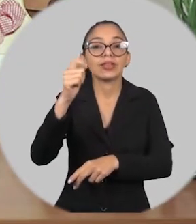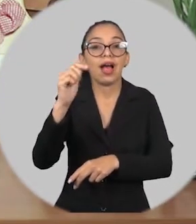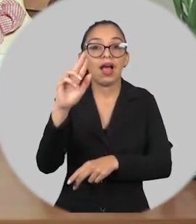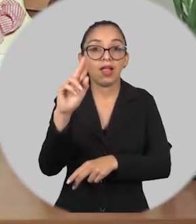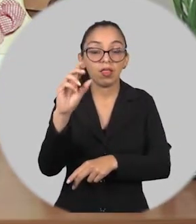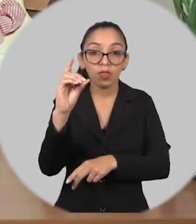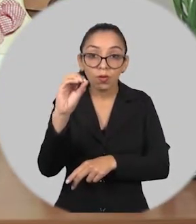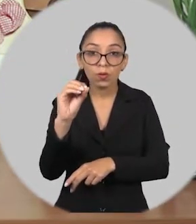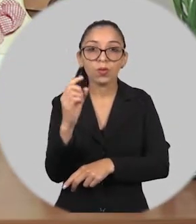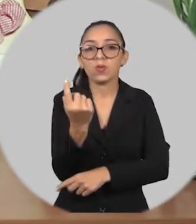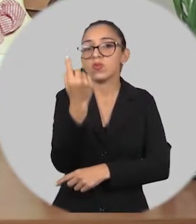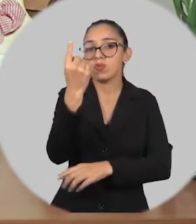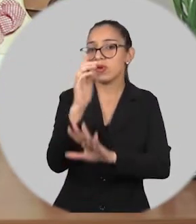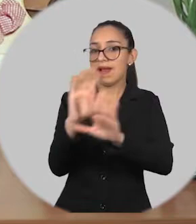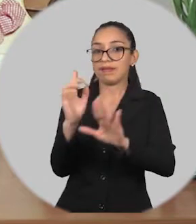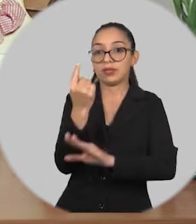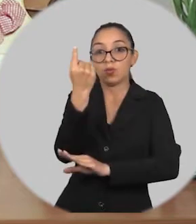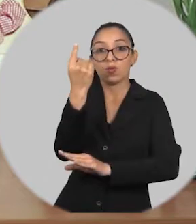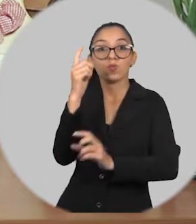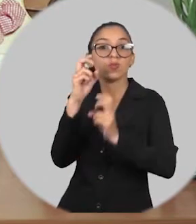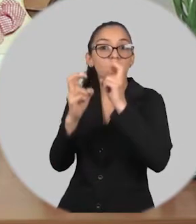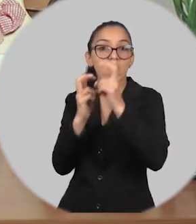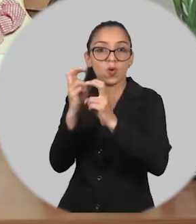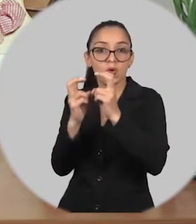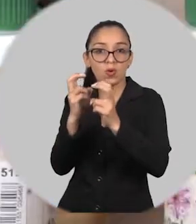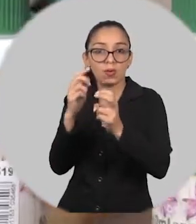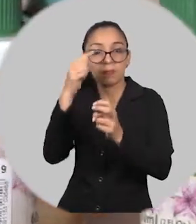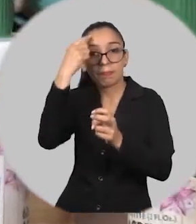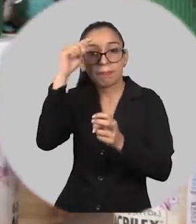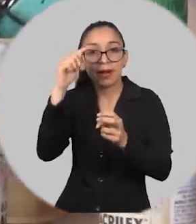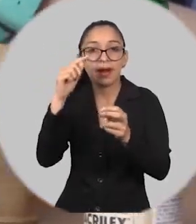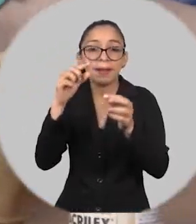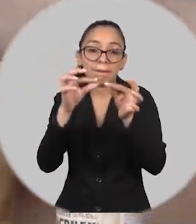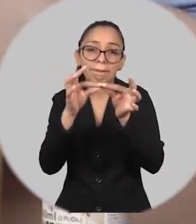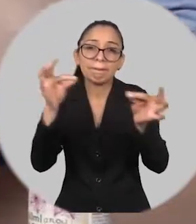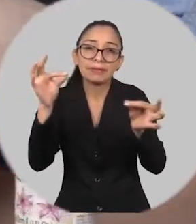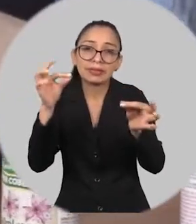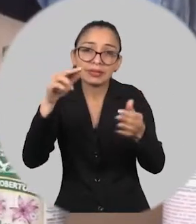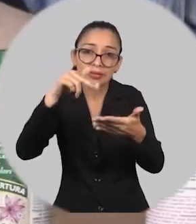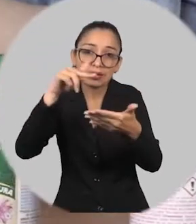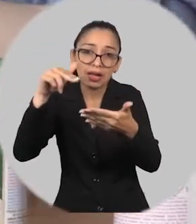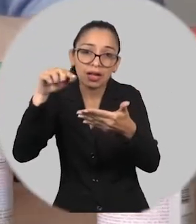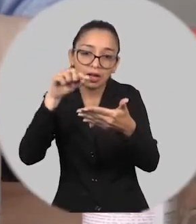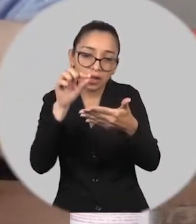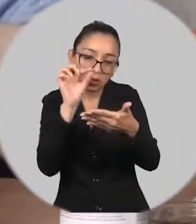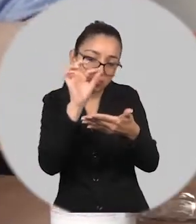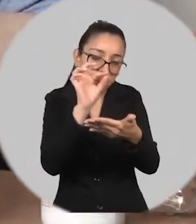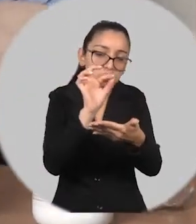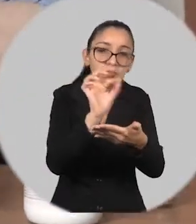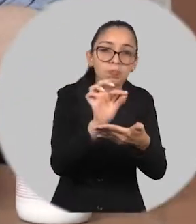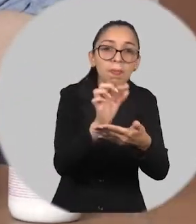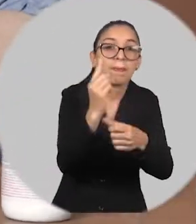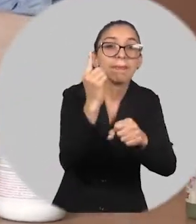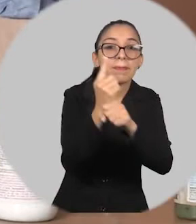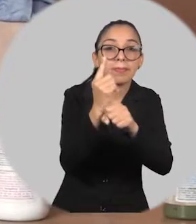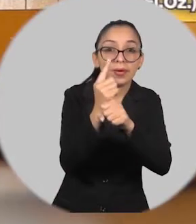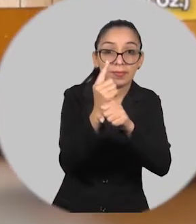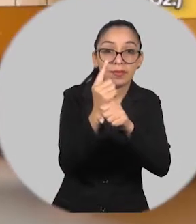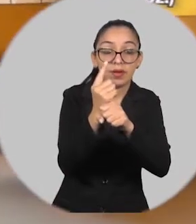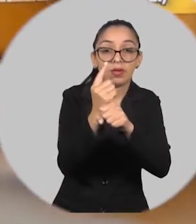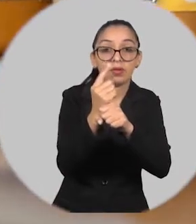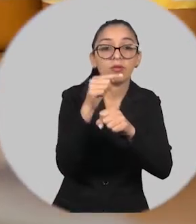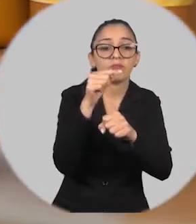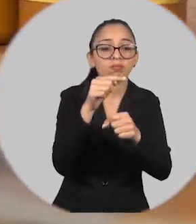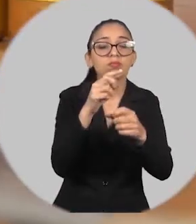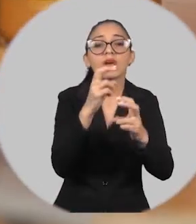voy a necesitar un color solamente para hacer el flotadito en la punta del pincel angular. Para ello voy a poner en mi paleta